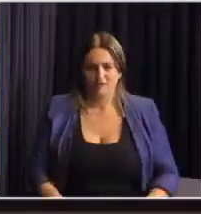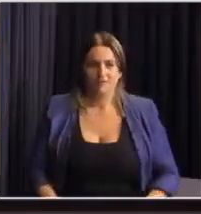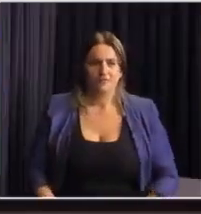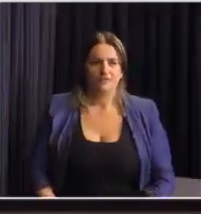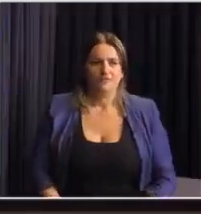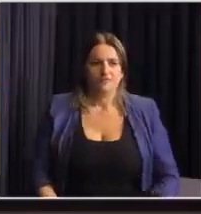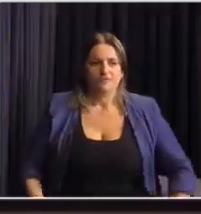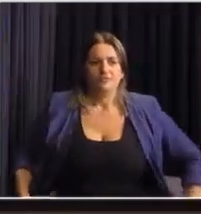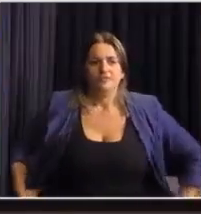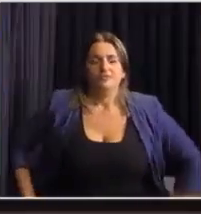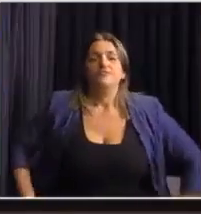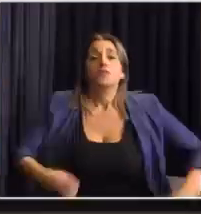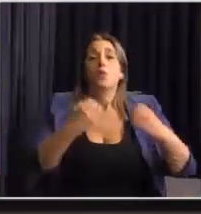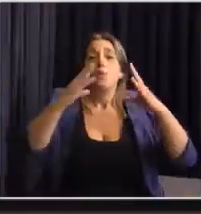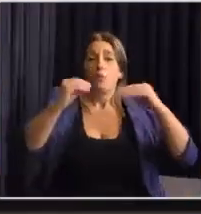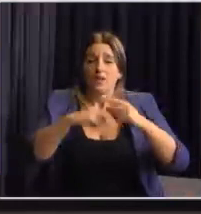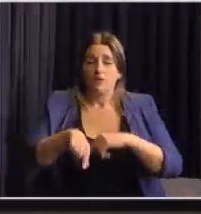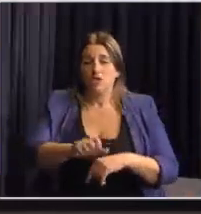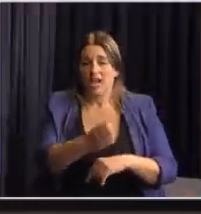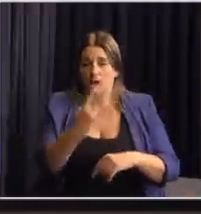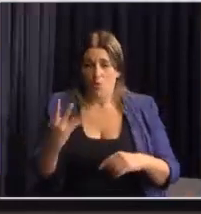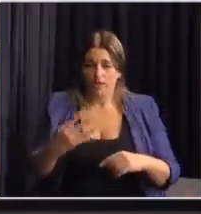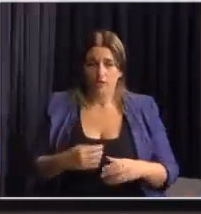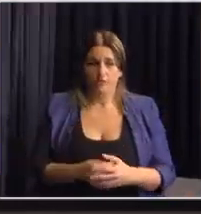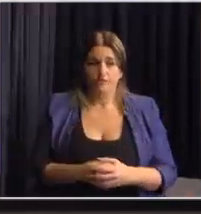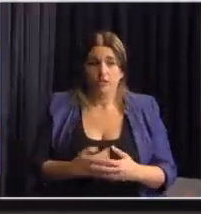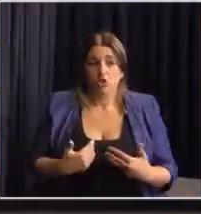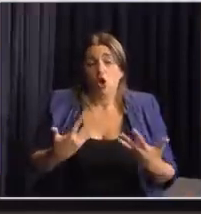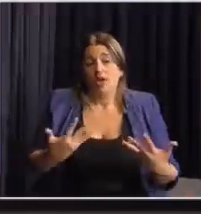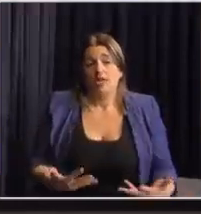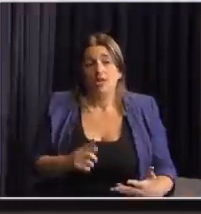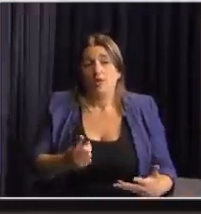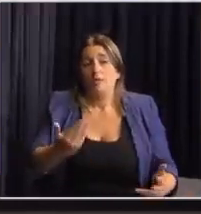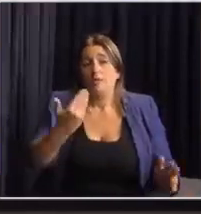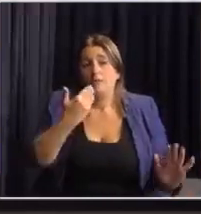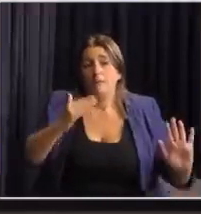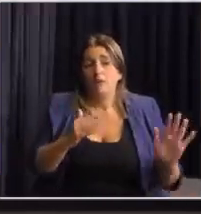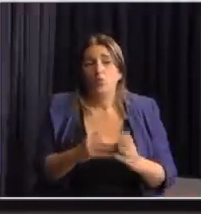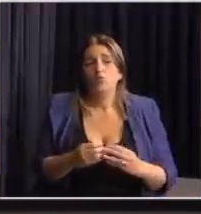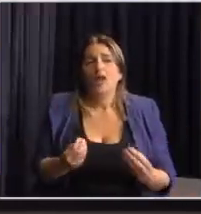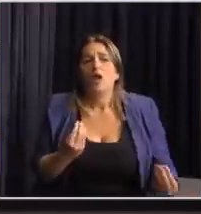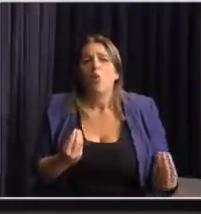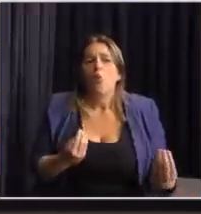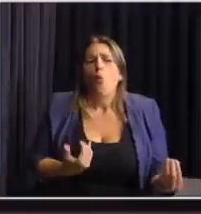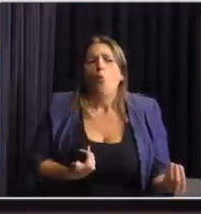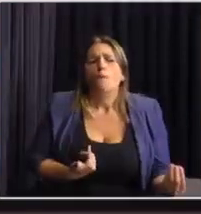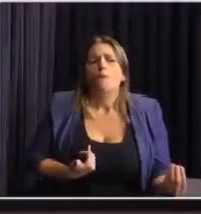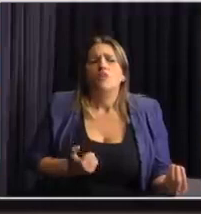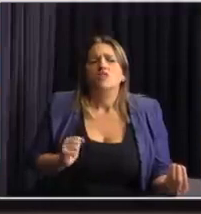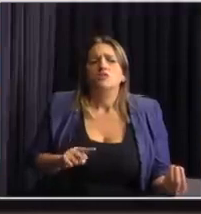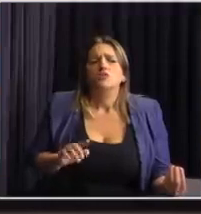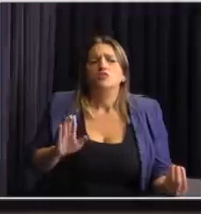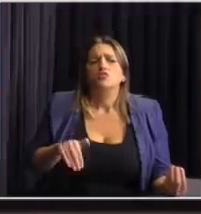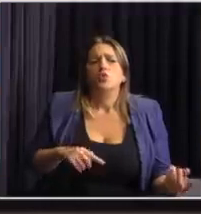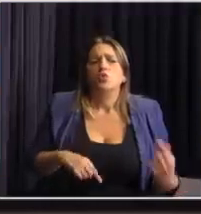Buenas noches, Juan Pablo da Costa, de Canal 4. Quisiera consultar cuál sería la explicación respecto